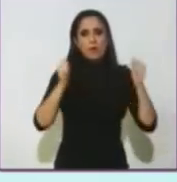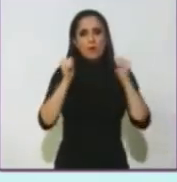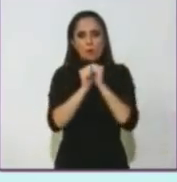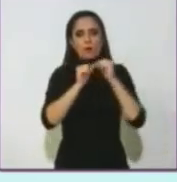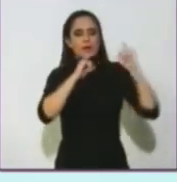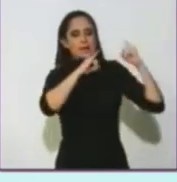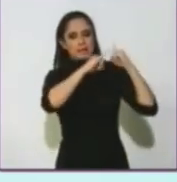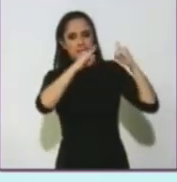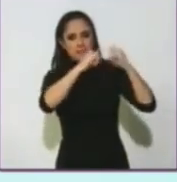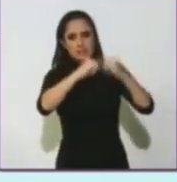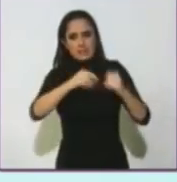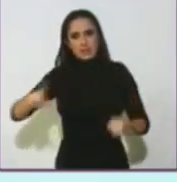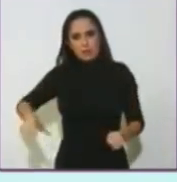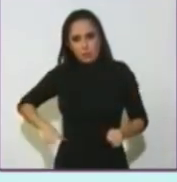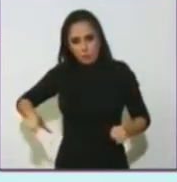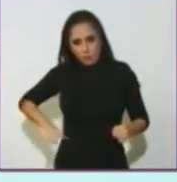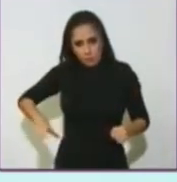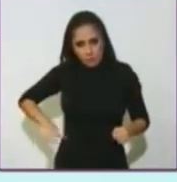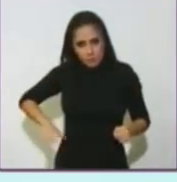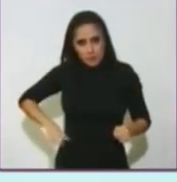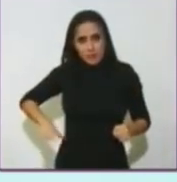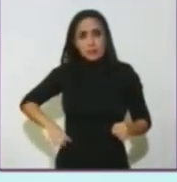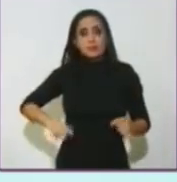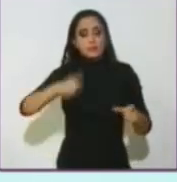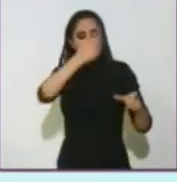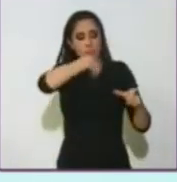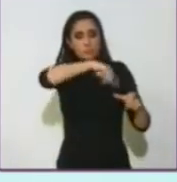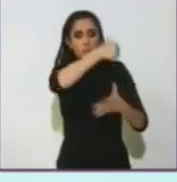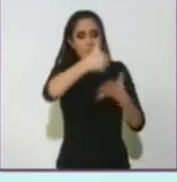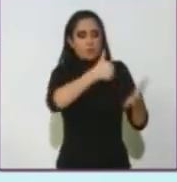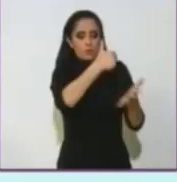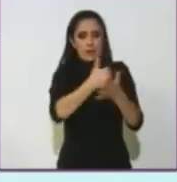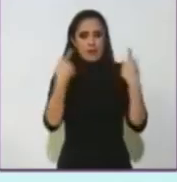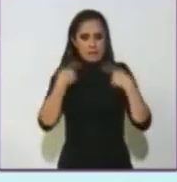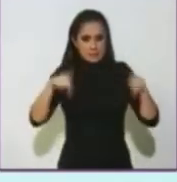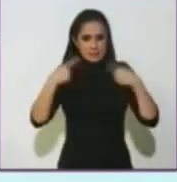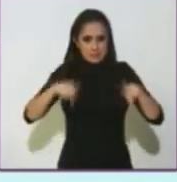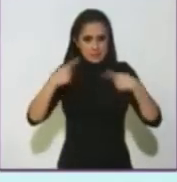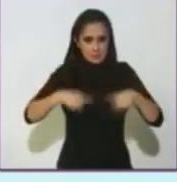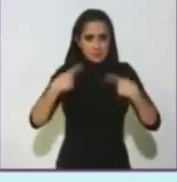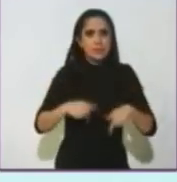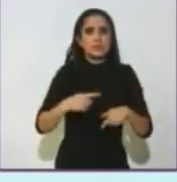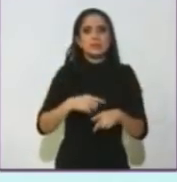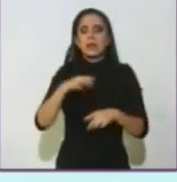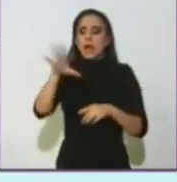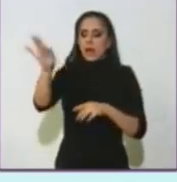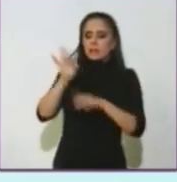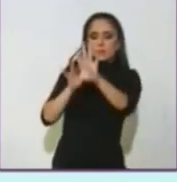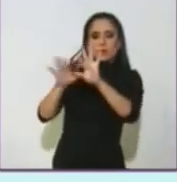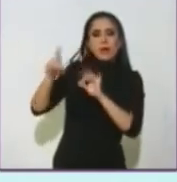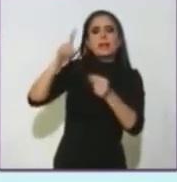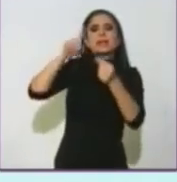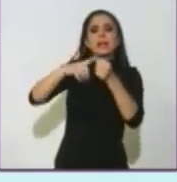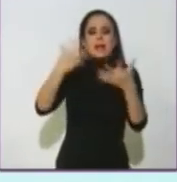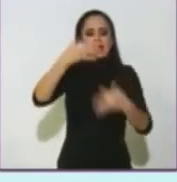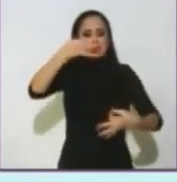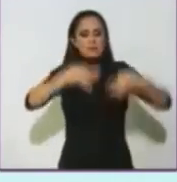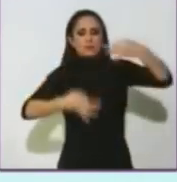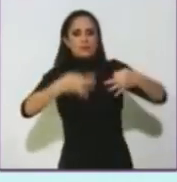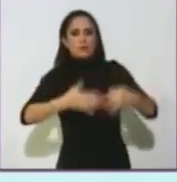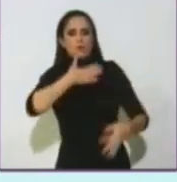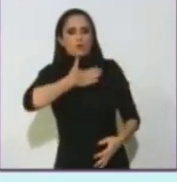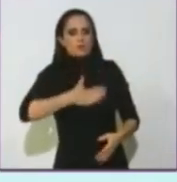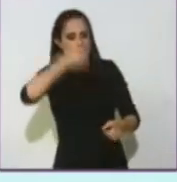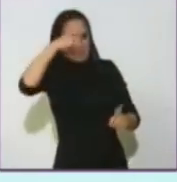públicas si los ciudadanos son los que eligen a quien va a impartir justicia a nivel del barrio sobre